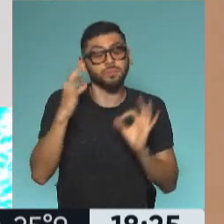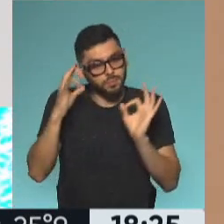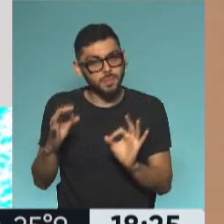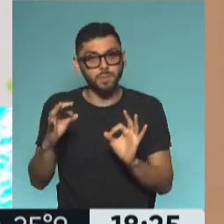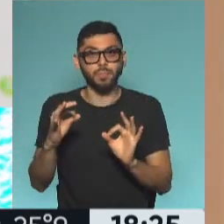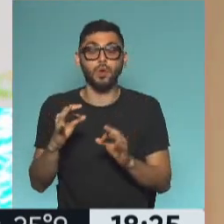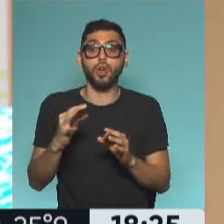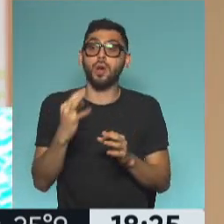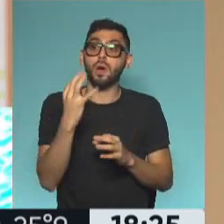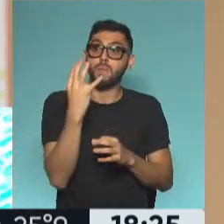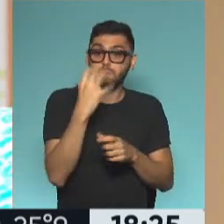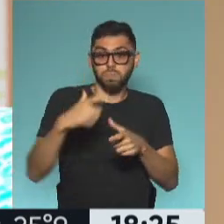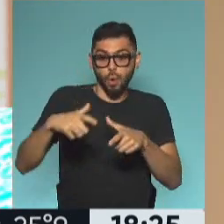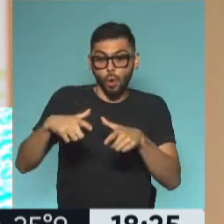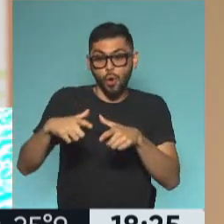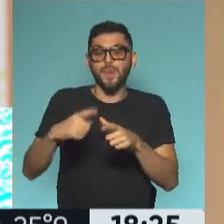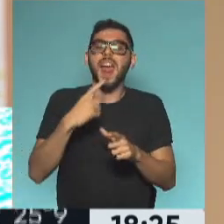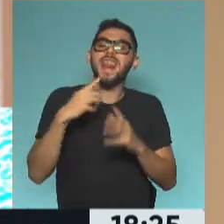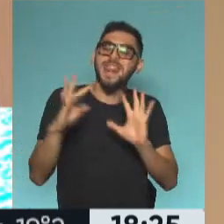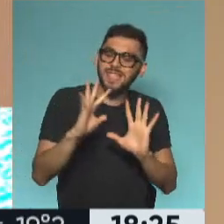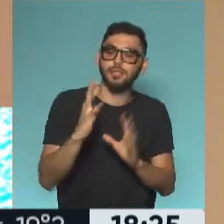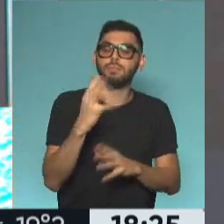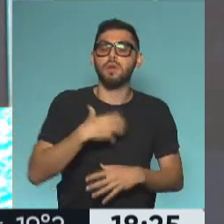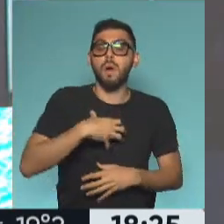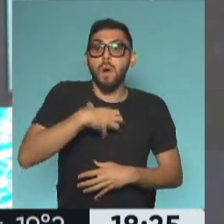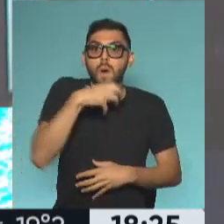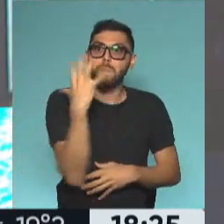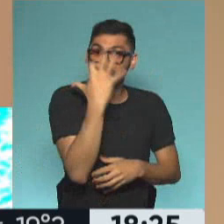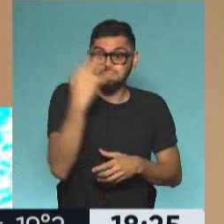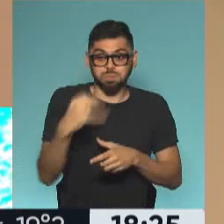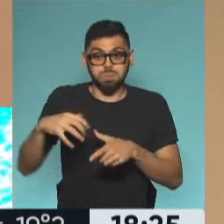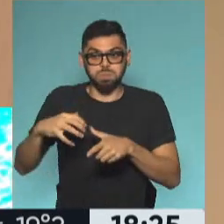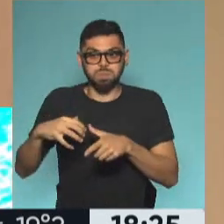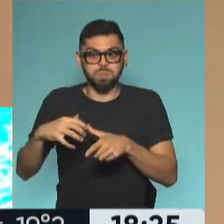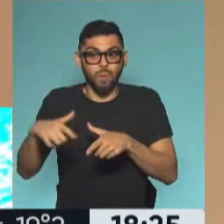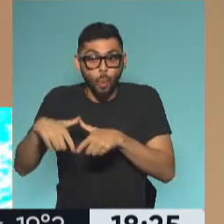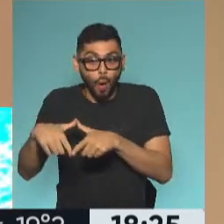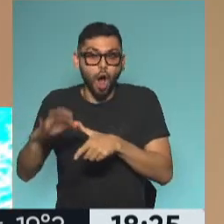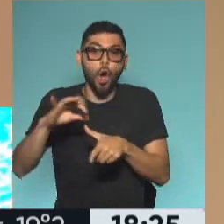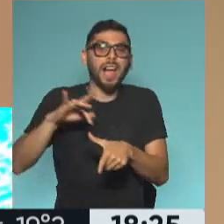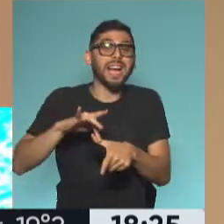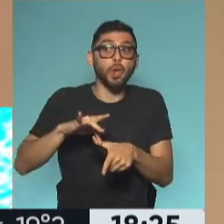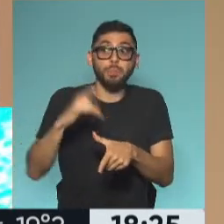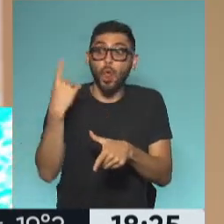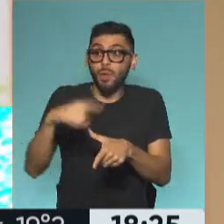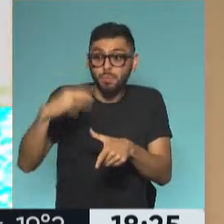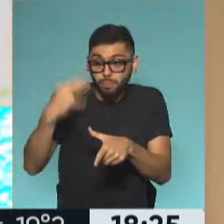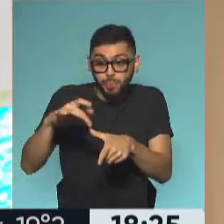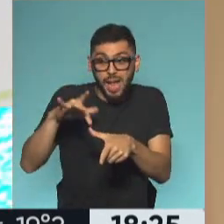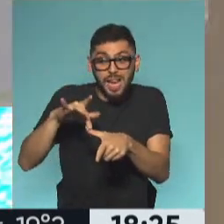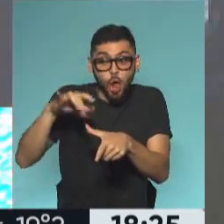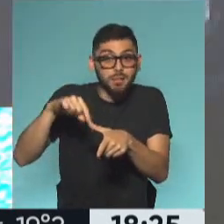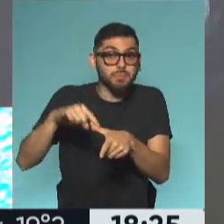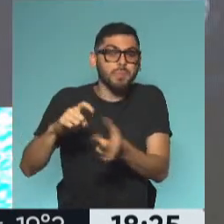si bien hay vaginales y se dice que hay vaginales y clitorianos porque quizás son estimulaciones distintas, todo tiene que ver con el clítoris porque son los nervios